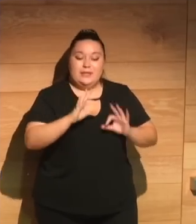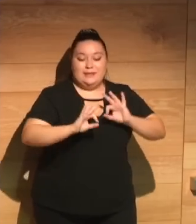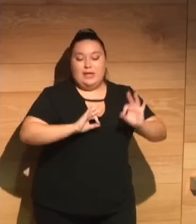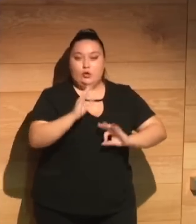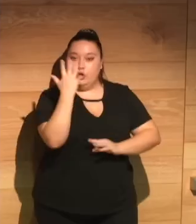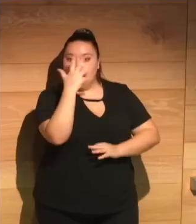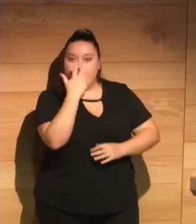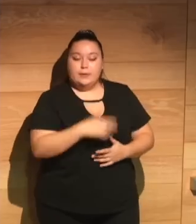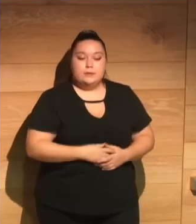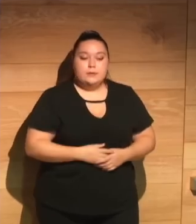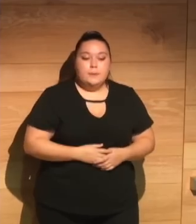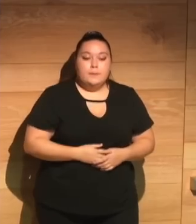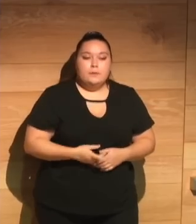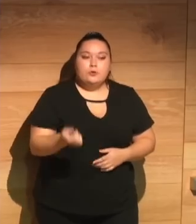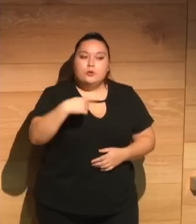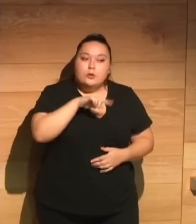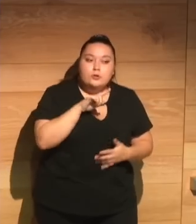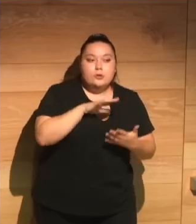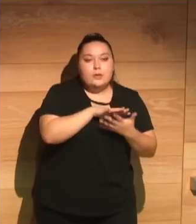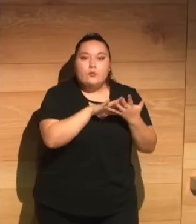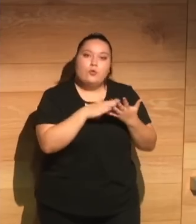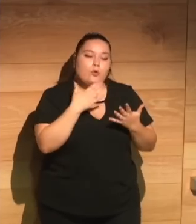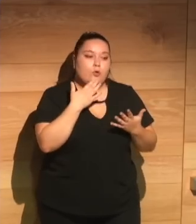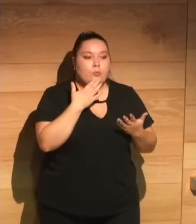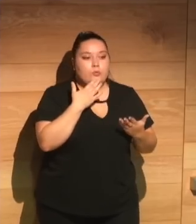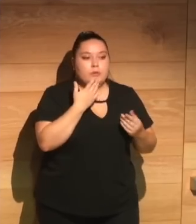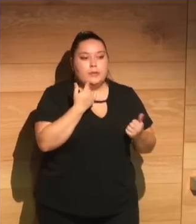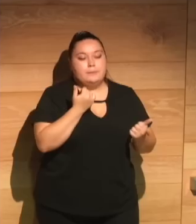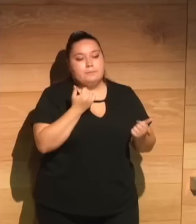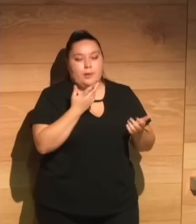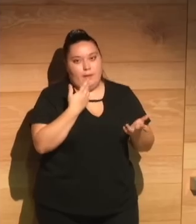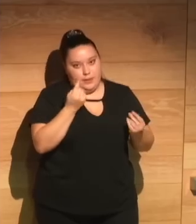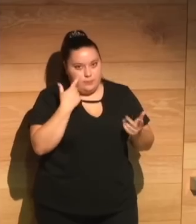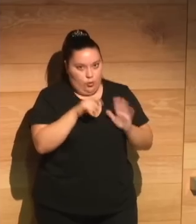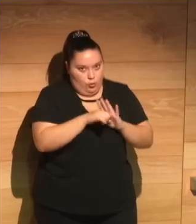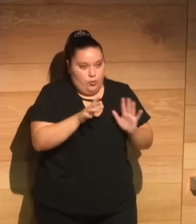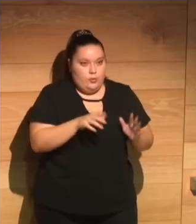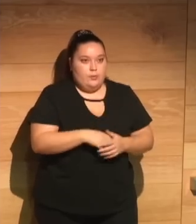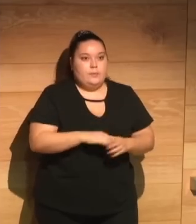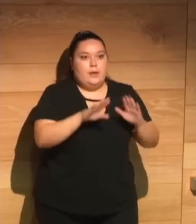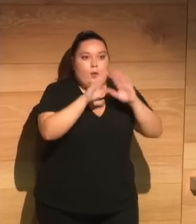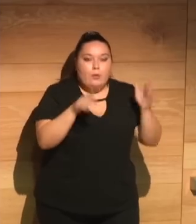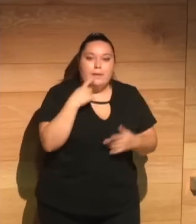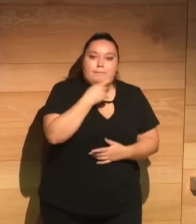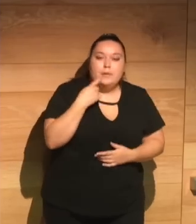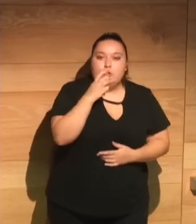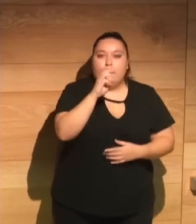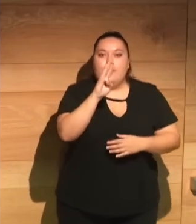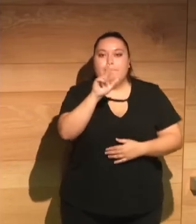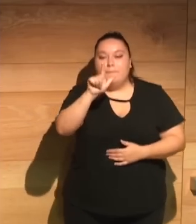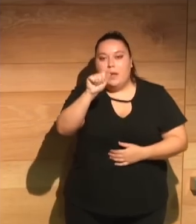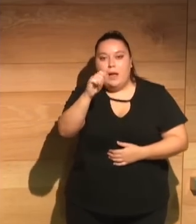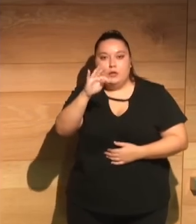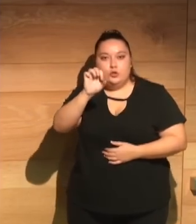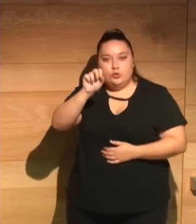Sombras, estamos hablando también, y me tiro el rollo de el tema de la caverna de Platón, de tiene que